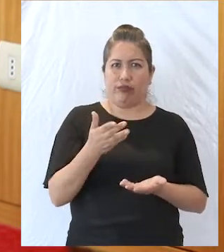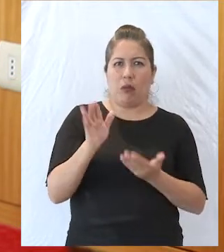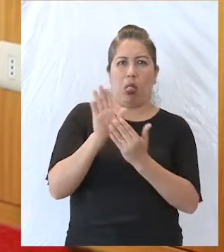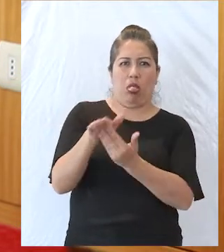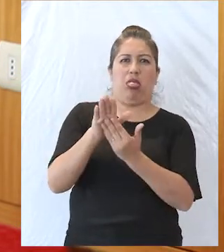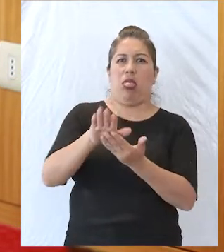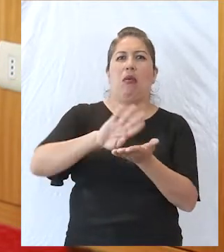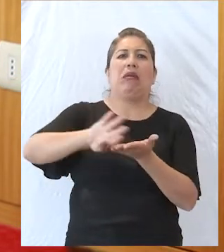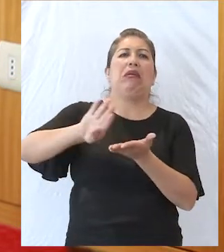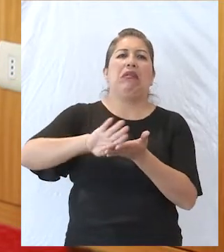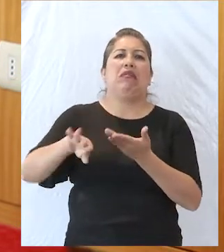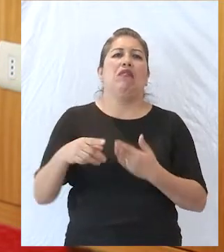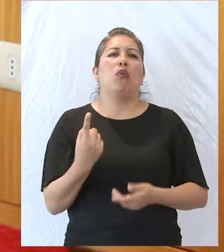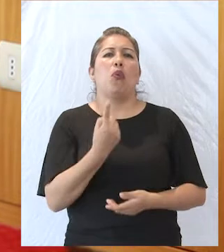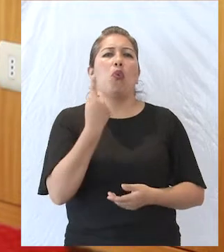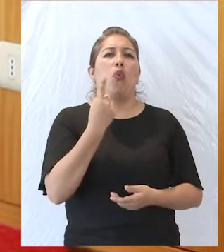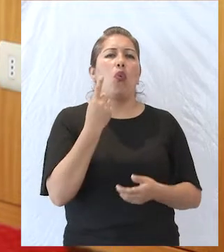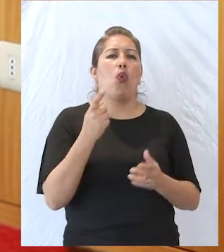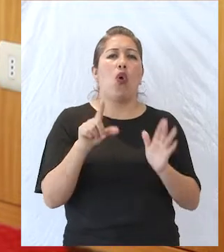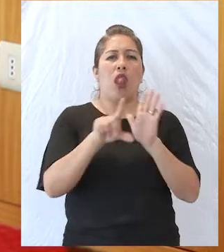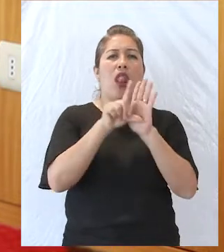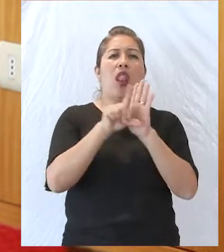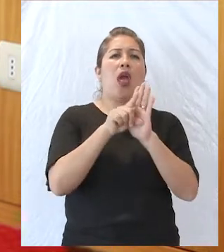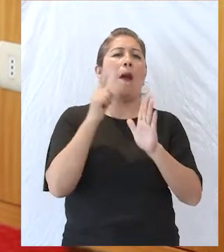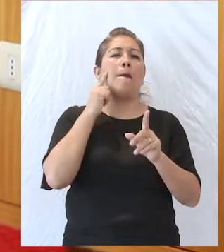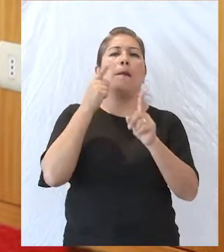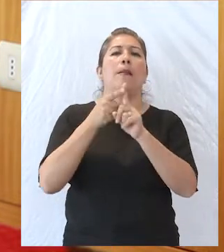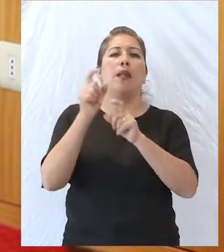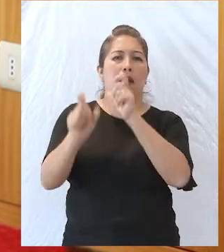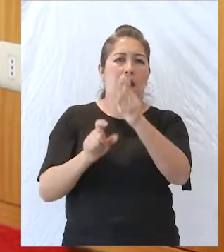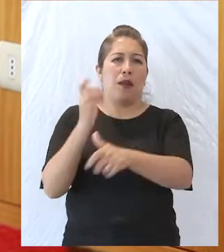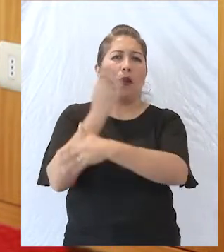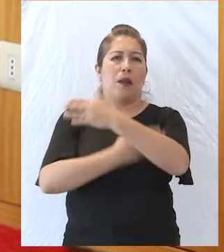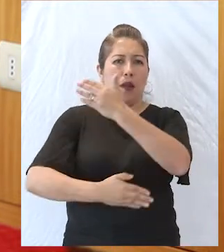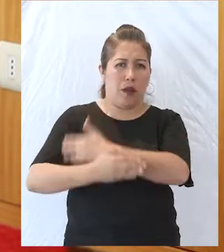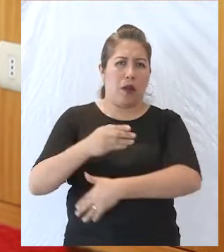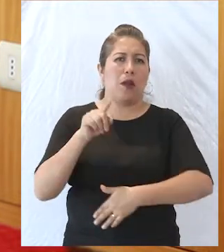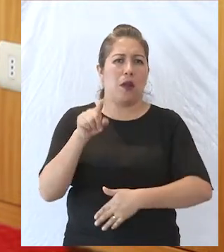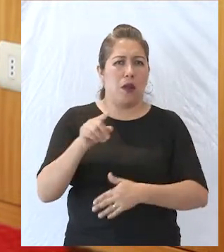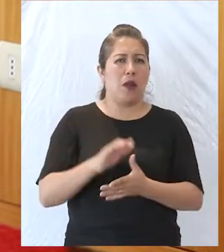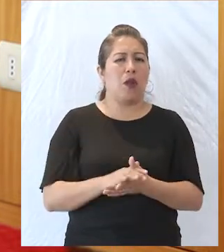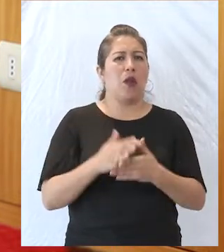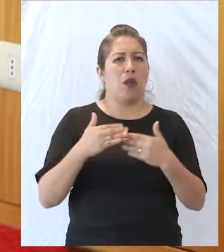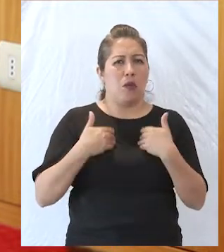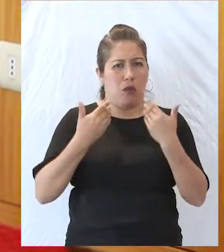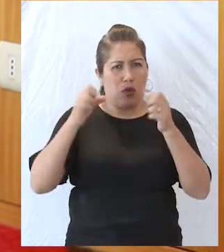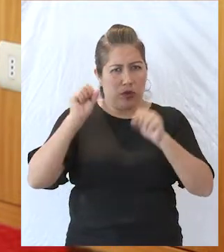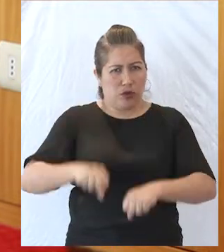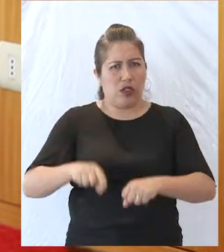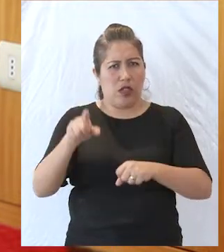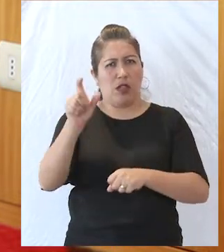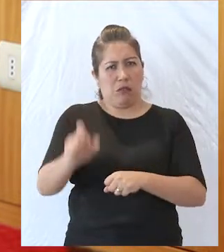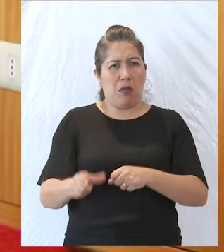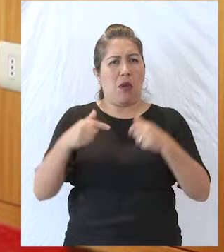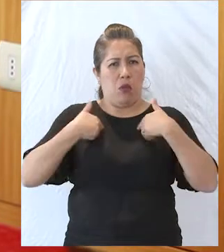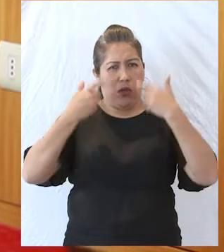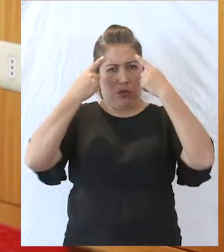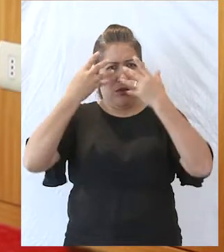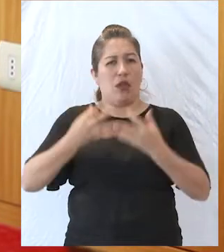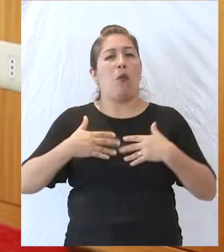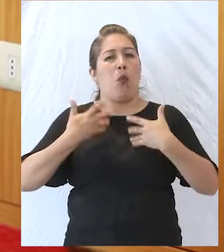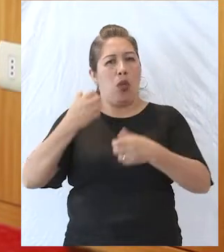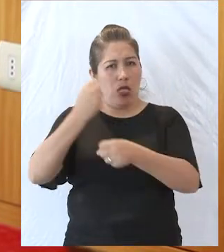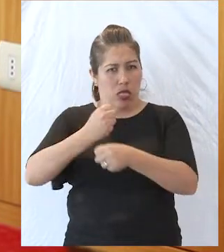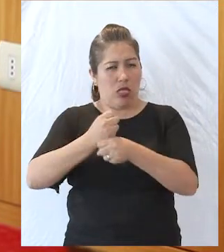discriminación, porque la legislación está dada solamente para las personas con discapacidad que, superando sus deficiencias, pueden de alguna